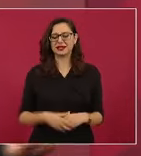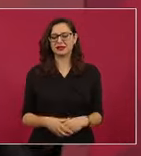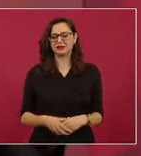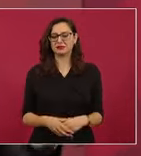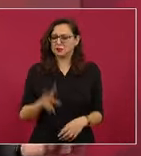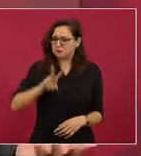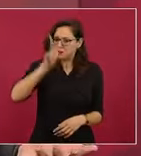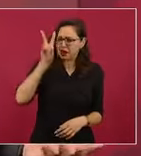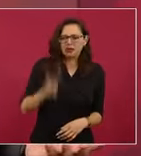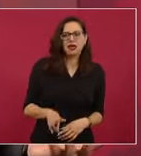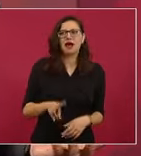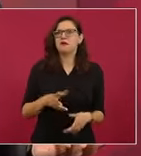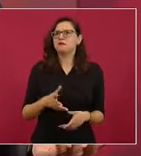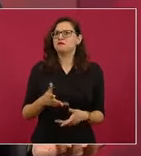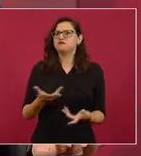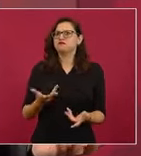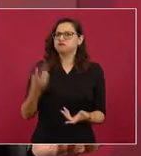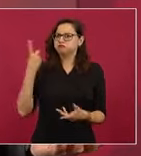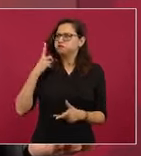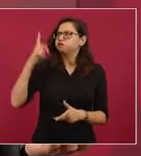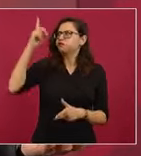bendición.